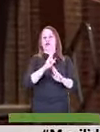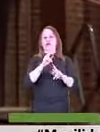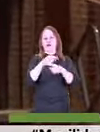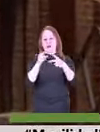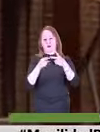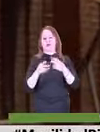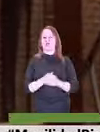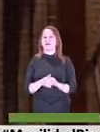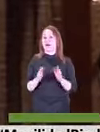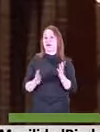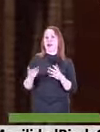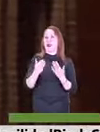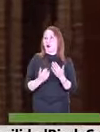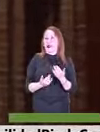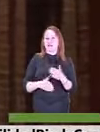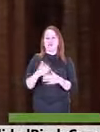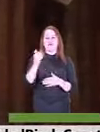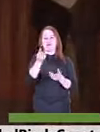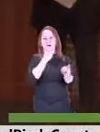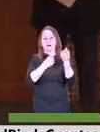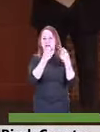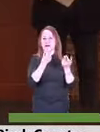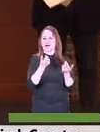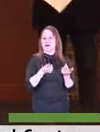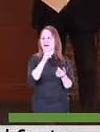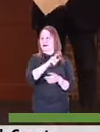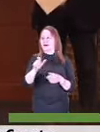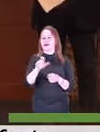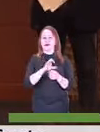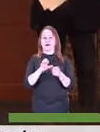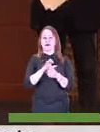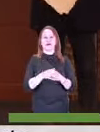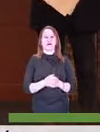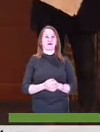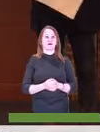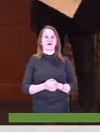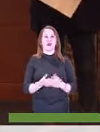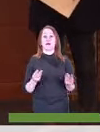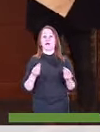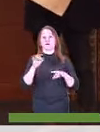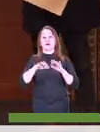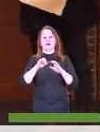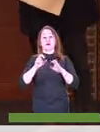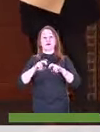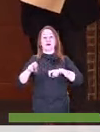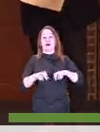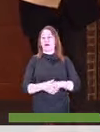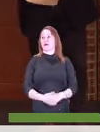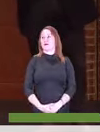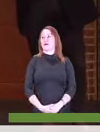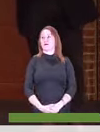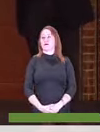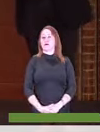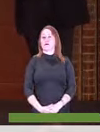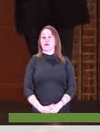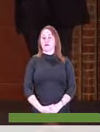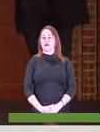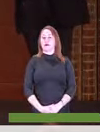más preámbulo, vamos a escuchar las preguntas que tienen las personas para la Secretaría de Movilidad.